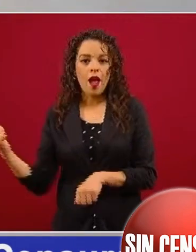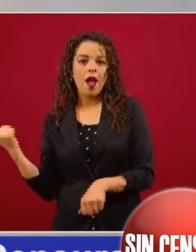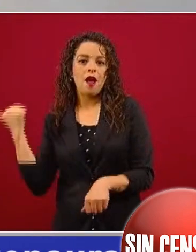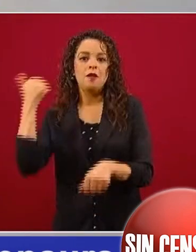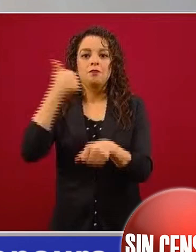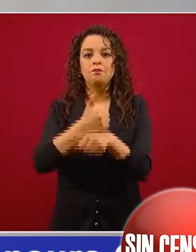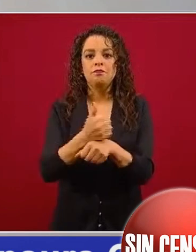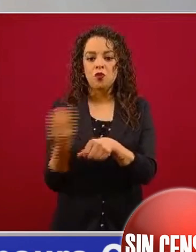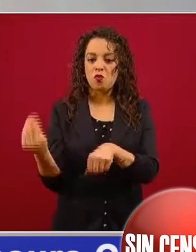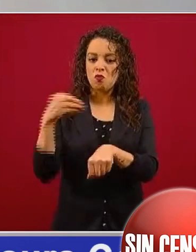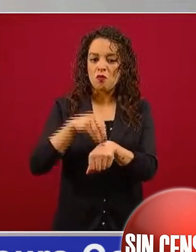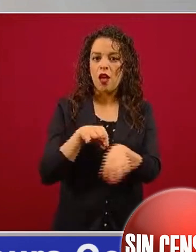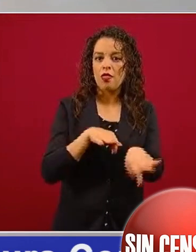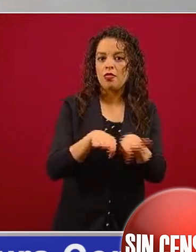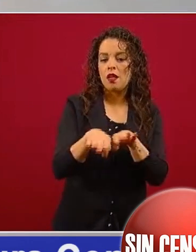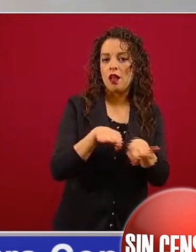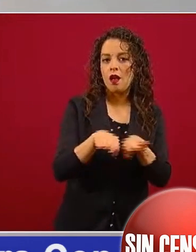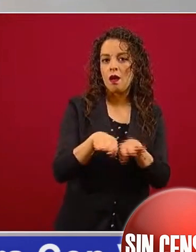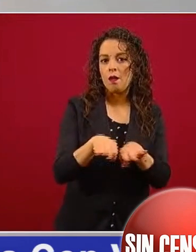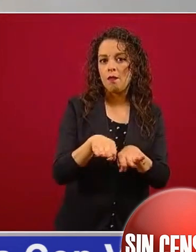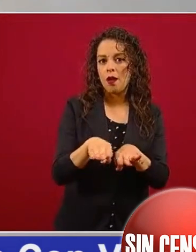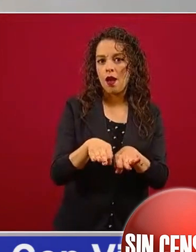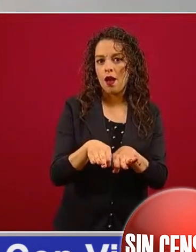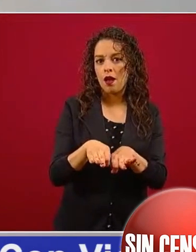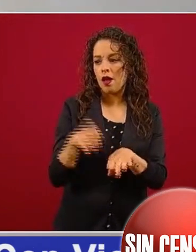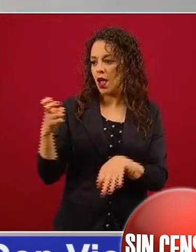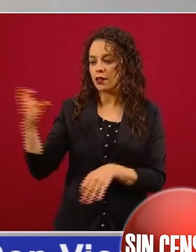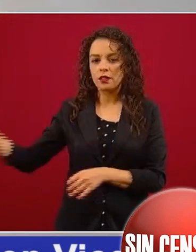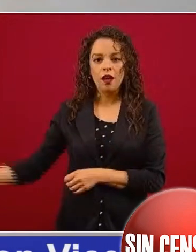a los camaradas,